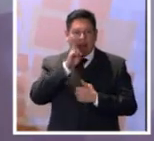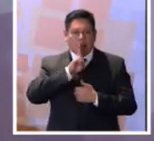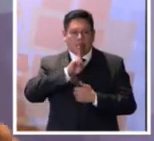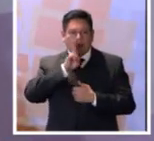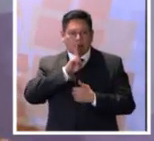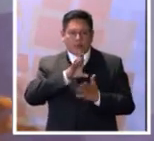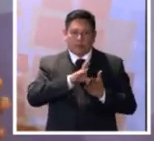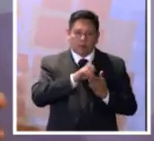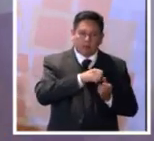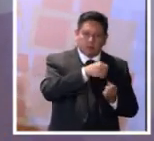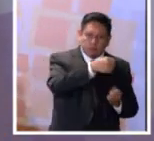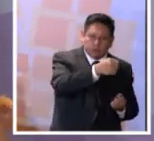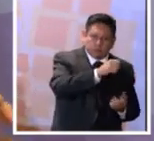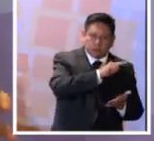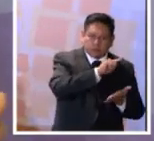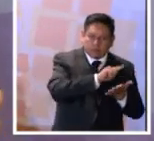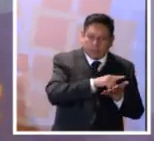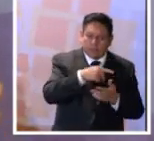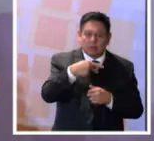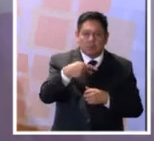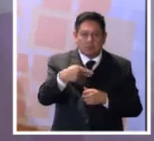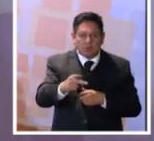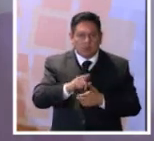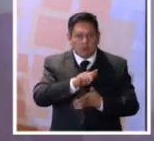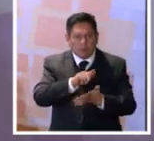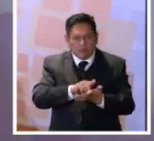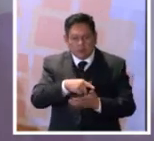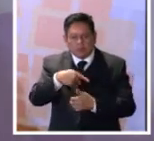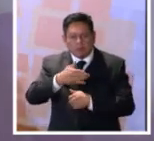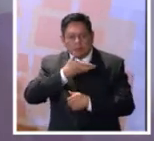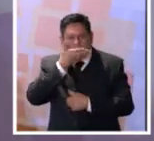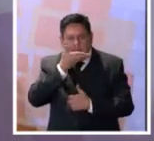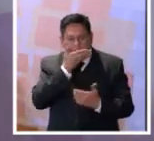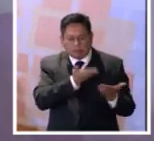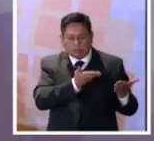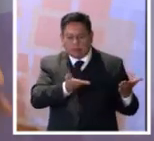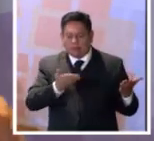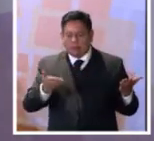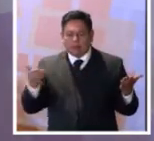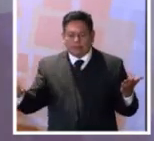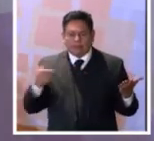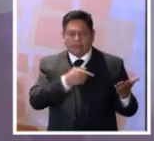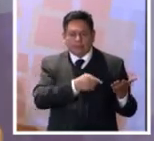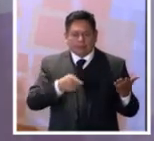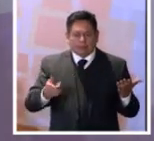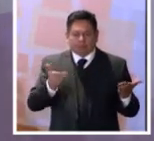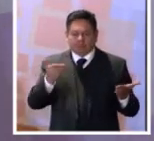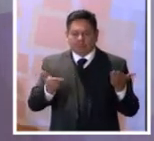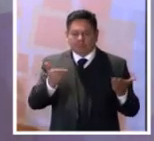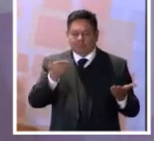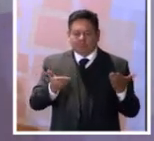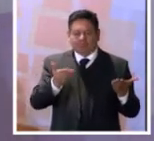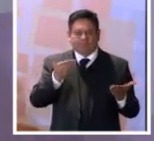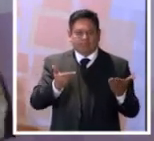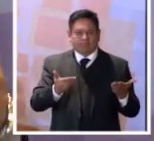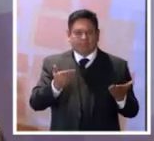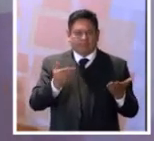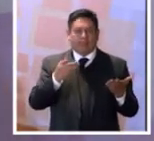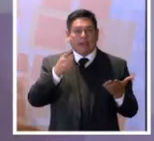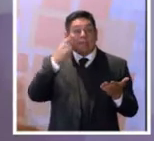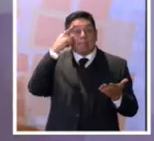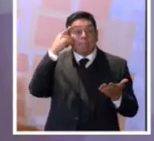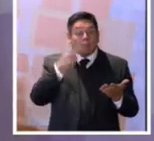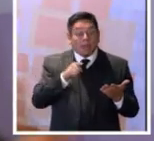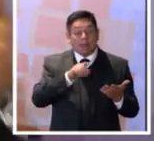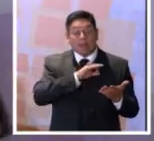primer acercamiento al asunto desde un contexto completamente directo, local, sin ningún